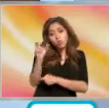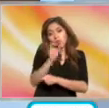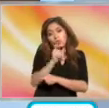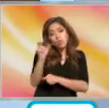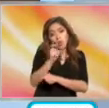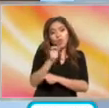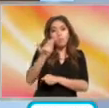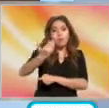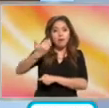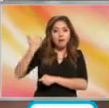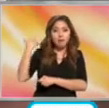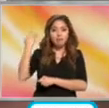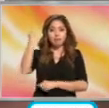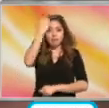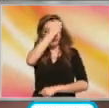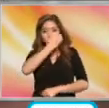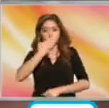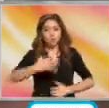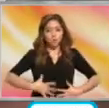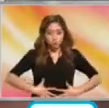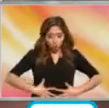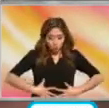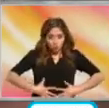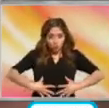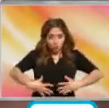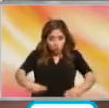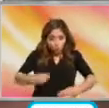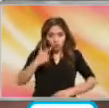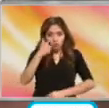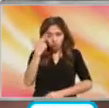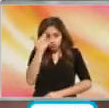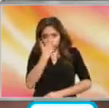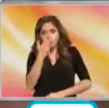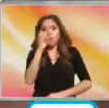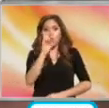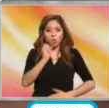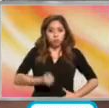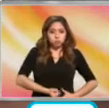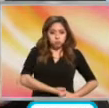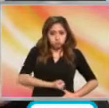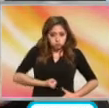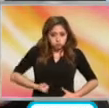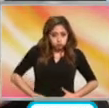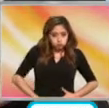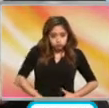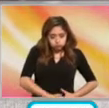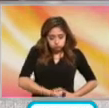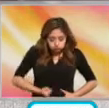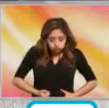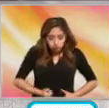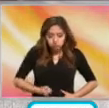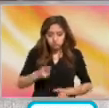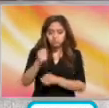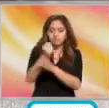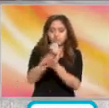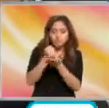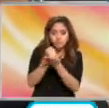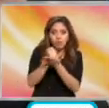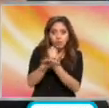un estudio radiográfico de abdomen o algún ultrasonido por alguna otra causa, se encuentra que